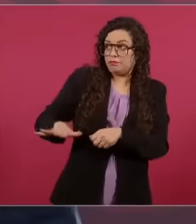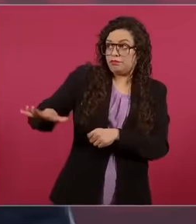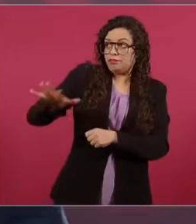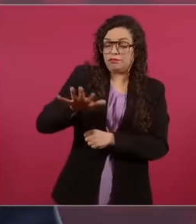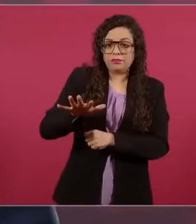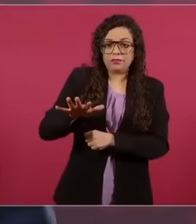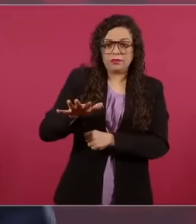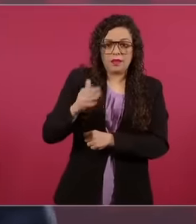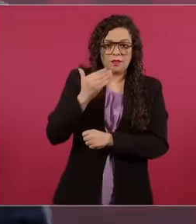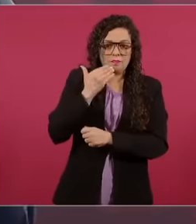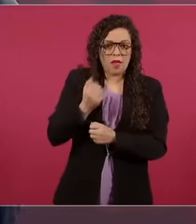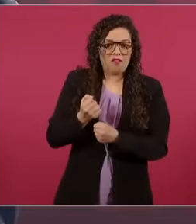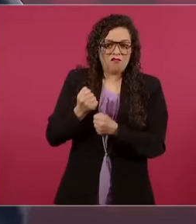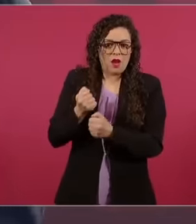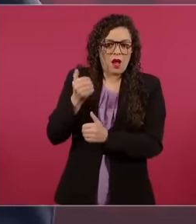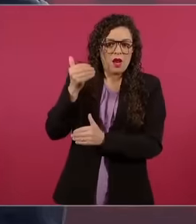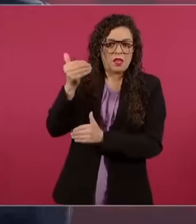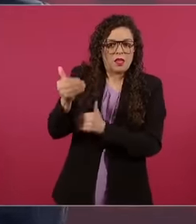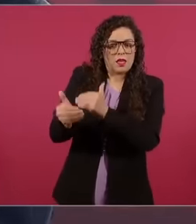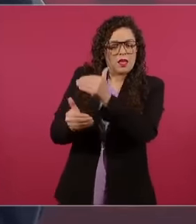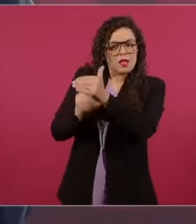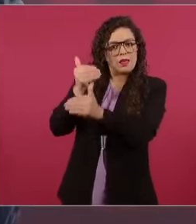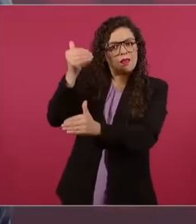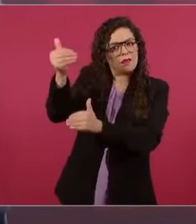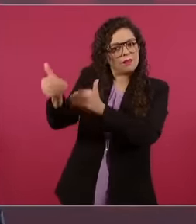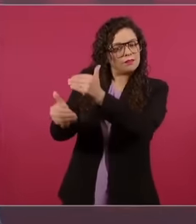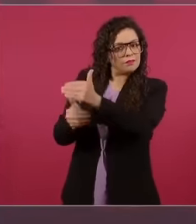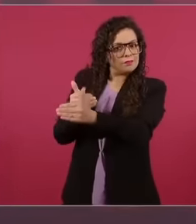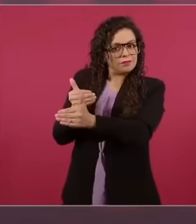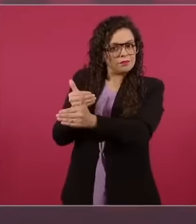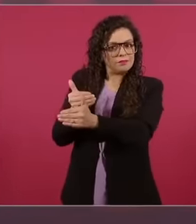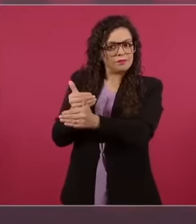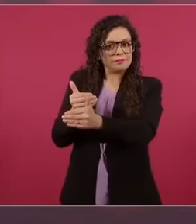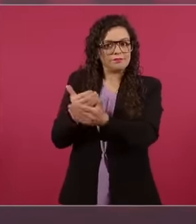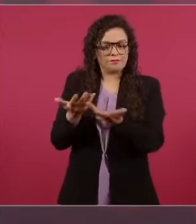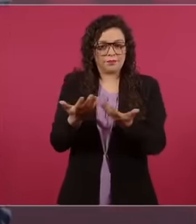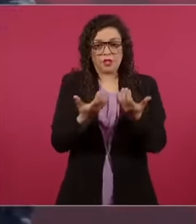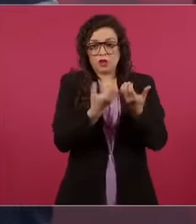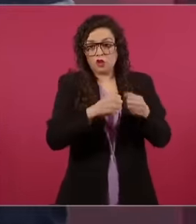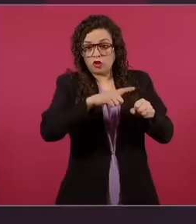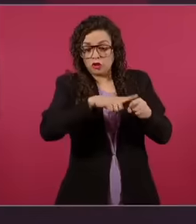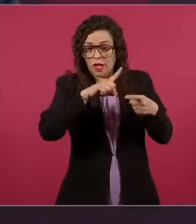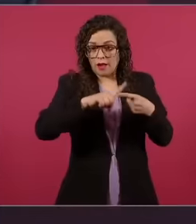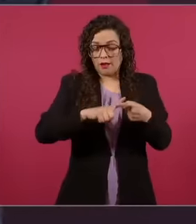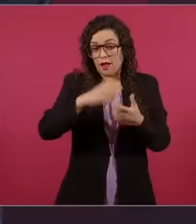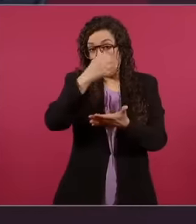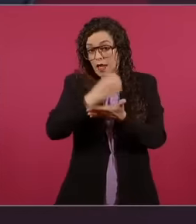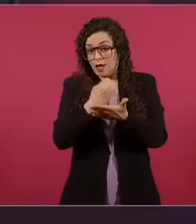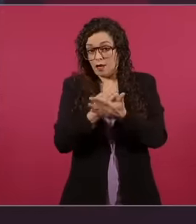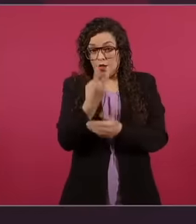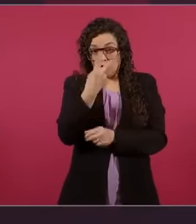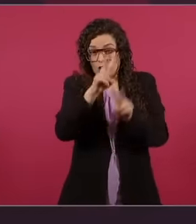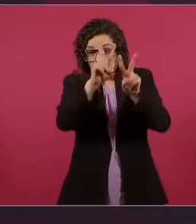mundo. O sea, en lo económico, en lo social es fundamental.